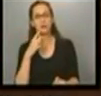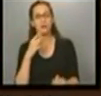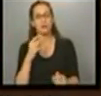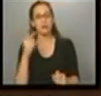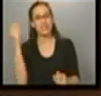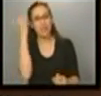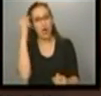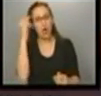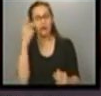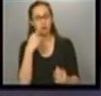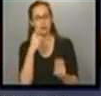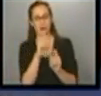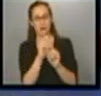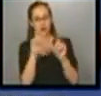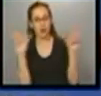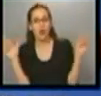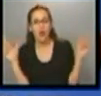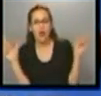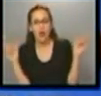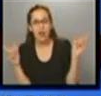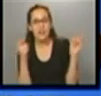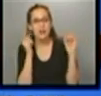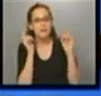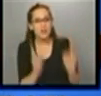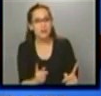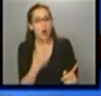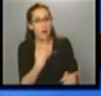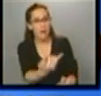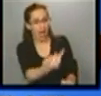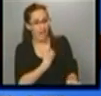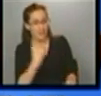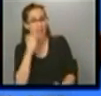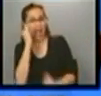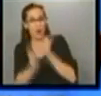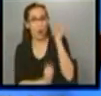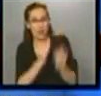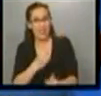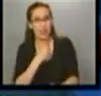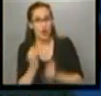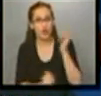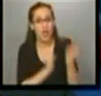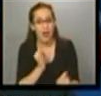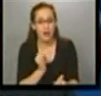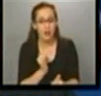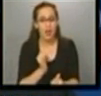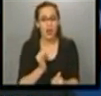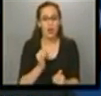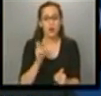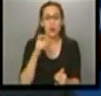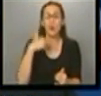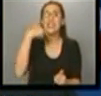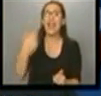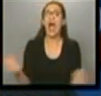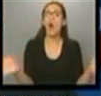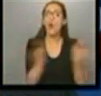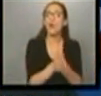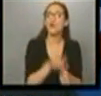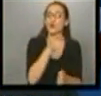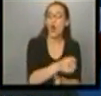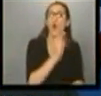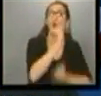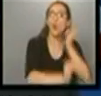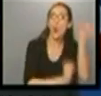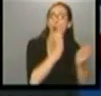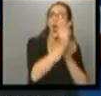dijo, Romina, te quería contar eso. Y le digo, ¿cómo? Que Romina estuvo con vos. Te fue a contar lo que te dijo que te iba a